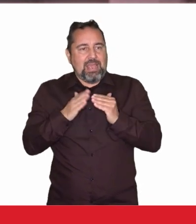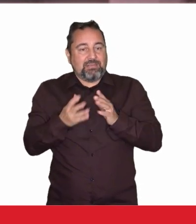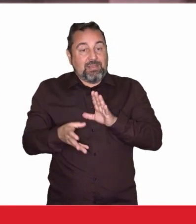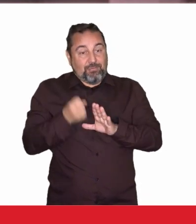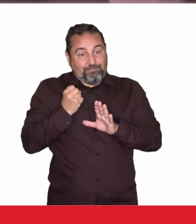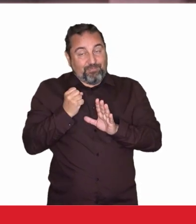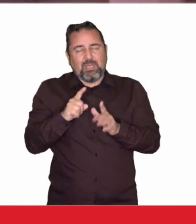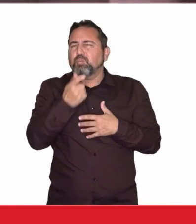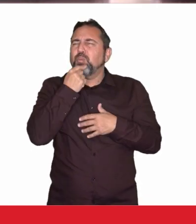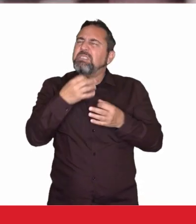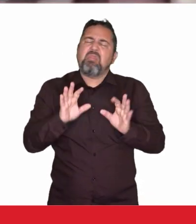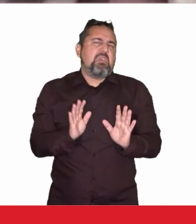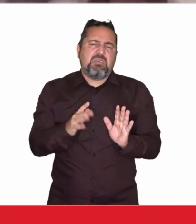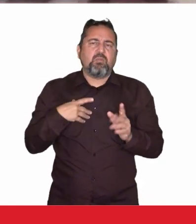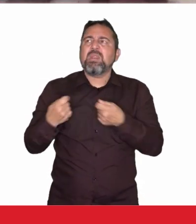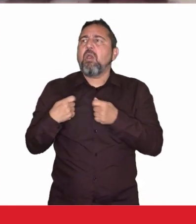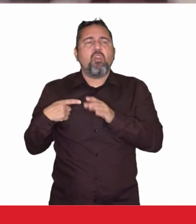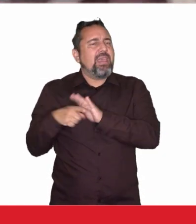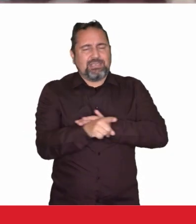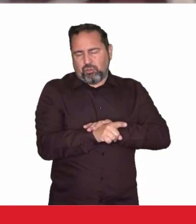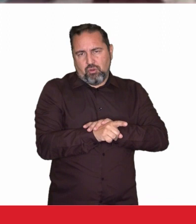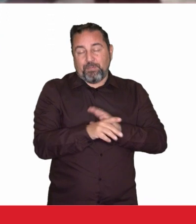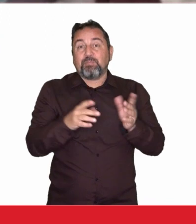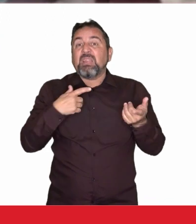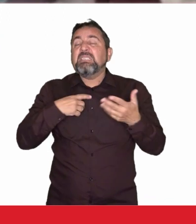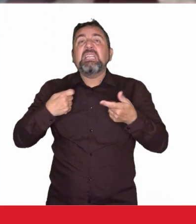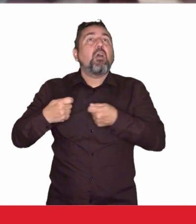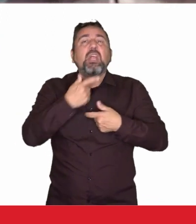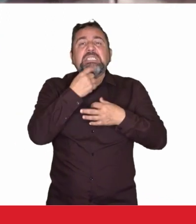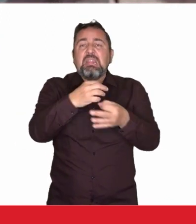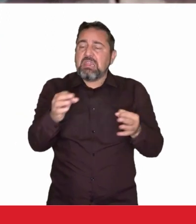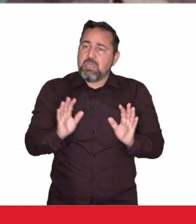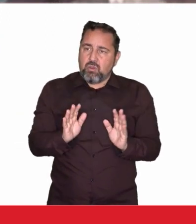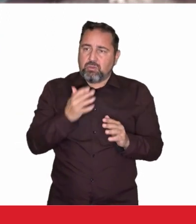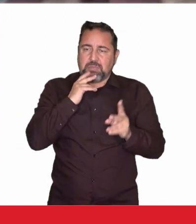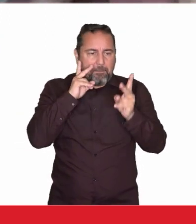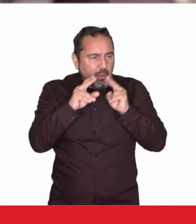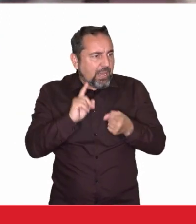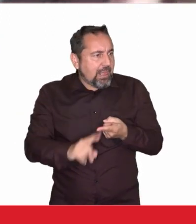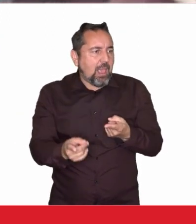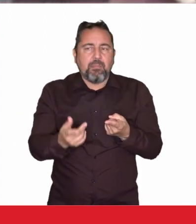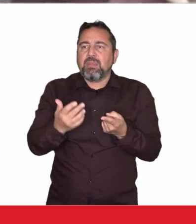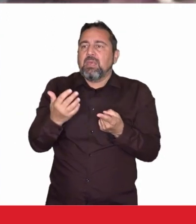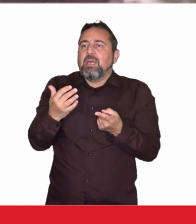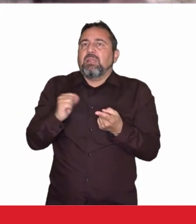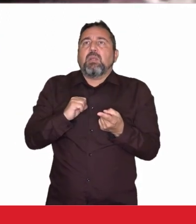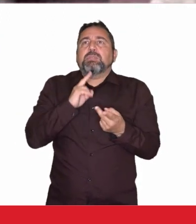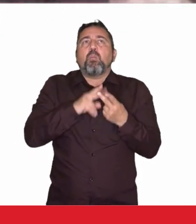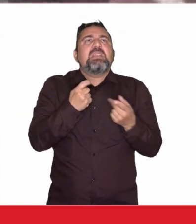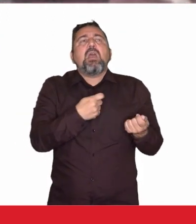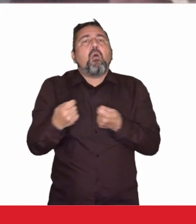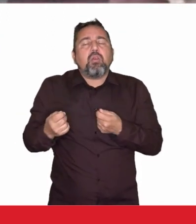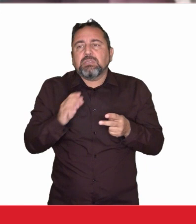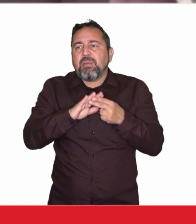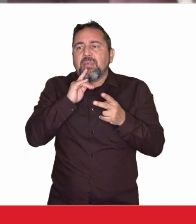llevar a casa. Es una forma muy sencilla de gestionar un negocio que en negocios sencillitos, el que tiene una peluquería, el